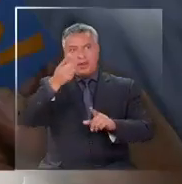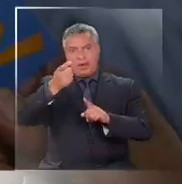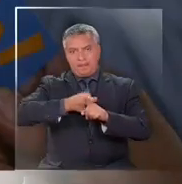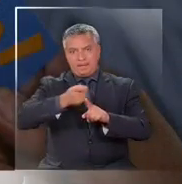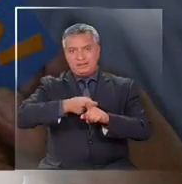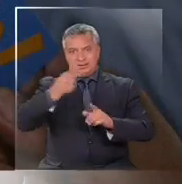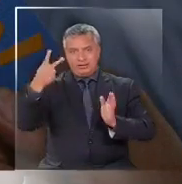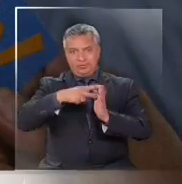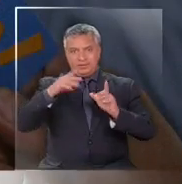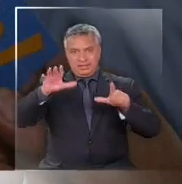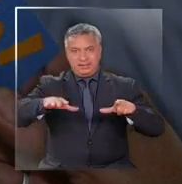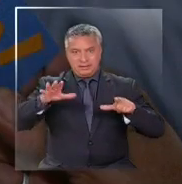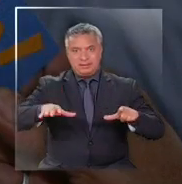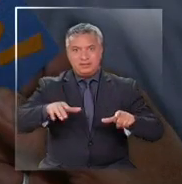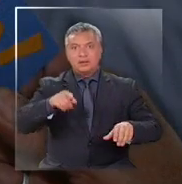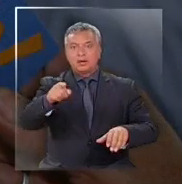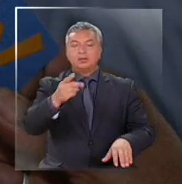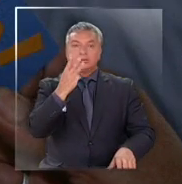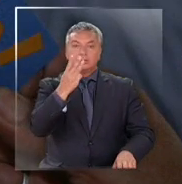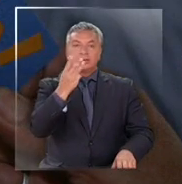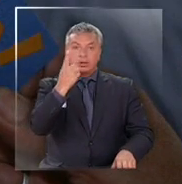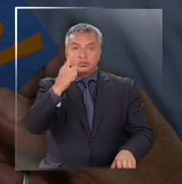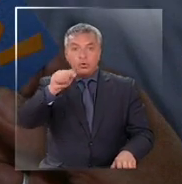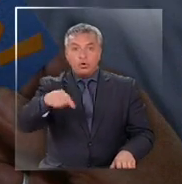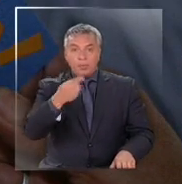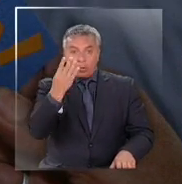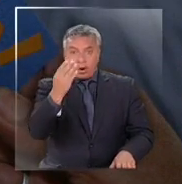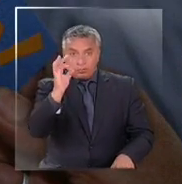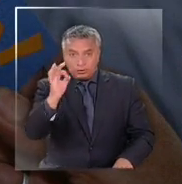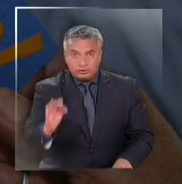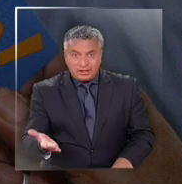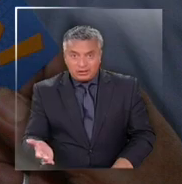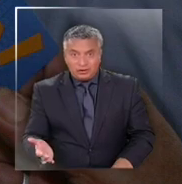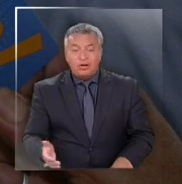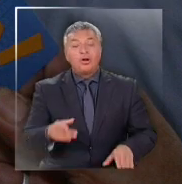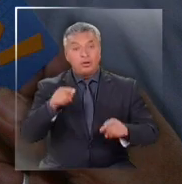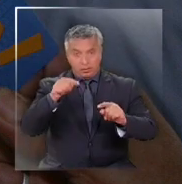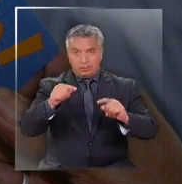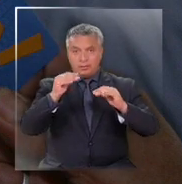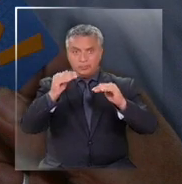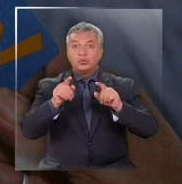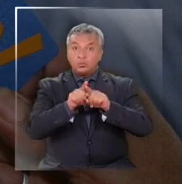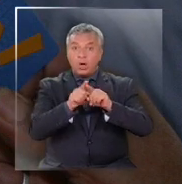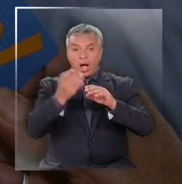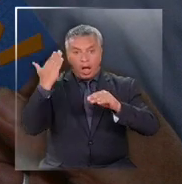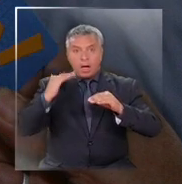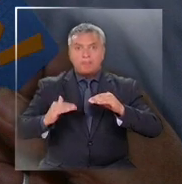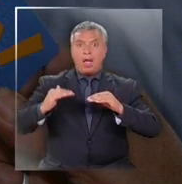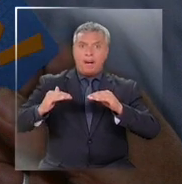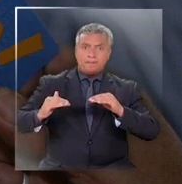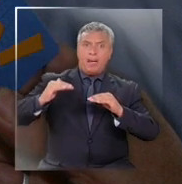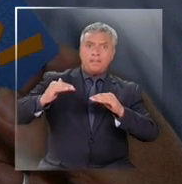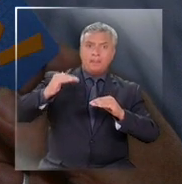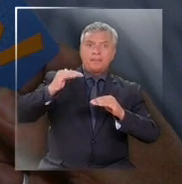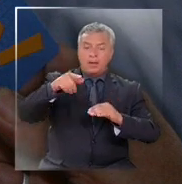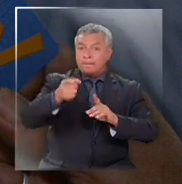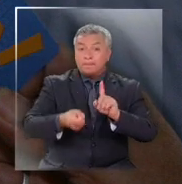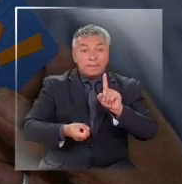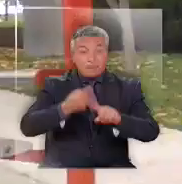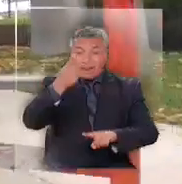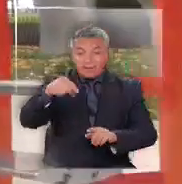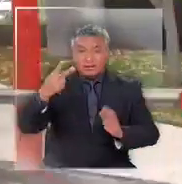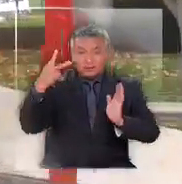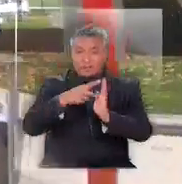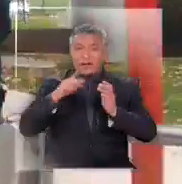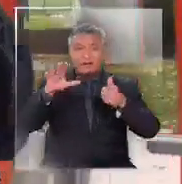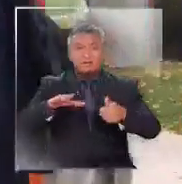la evasión disminuyó a un 31,4%, terminando con una tendencia al alza luego que por primera vez en 2016,